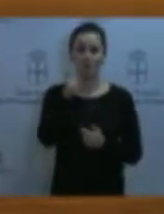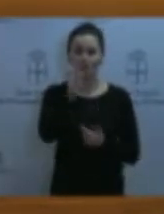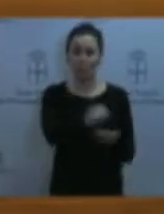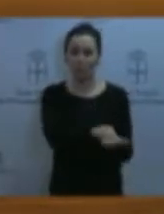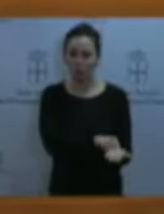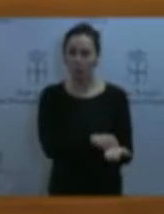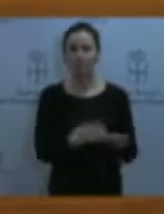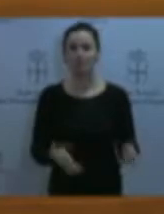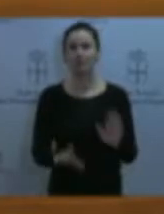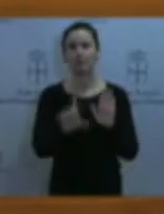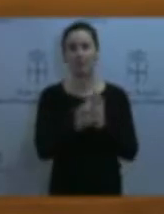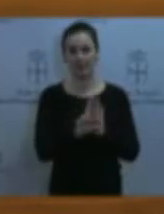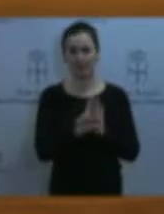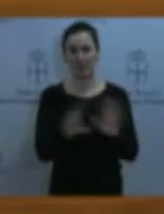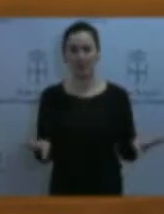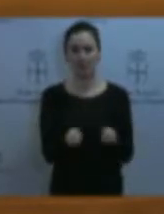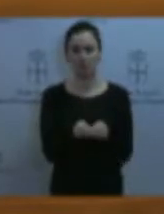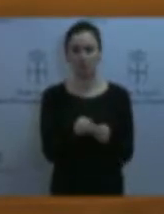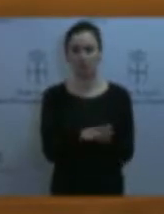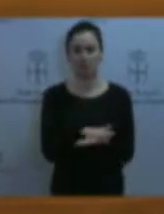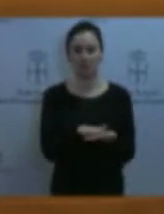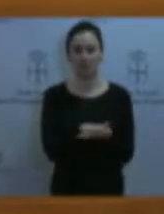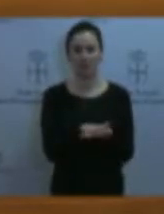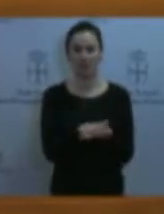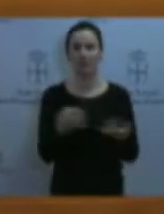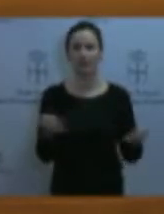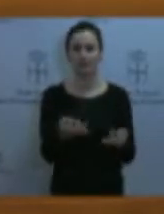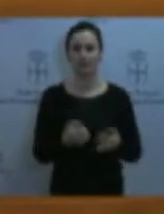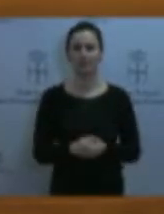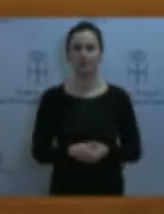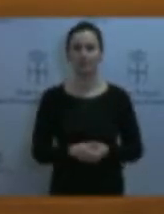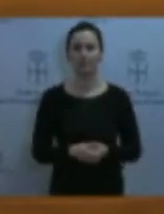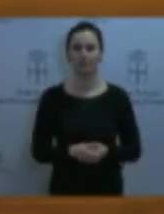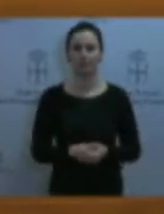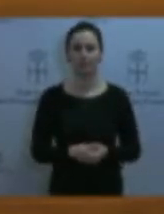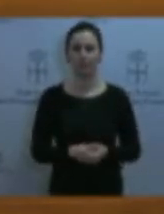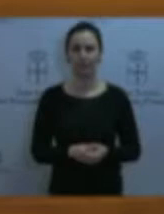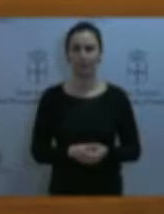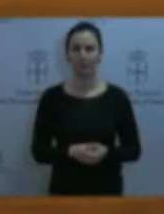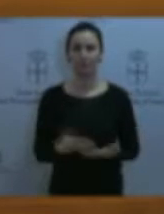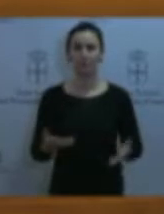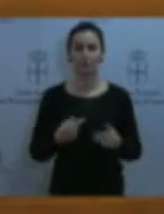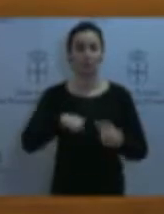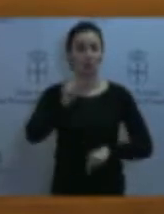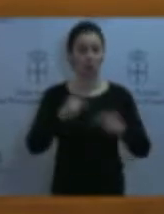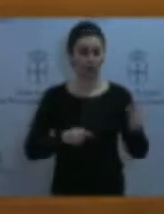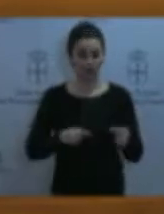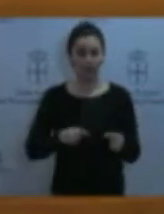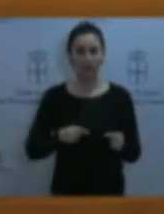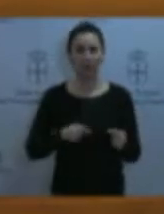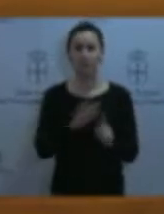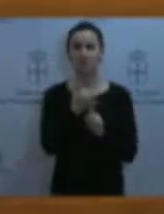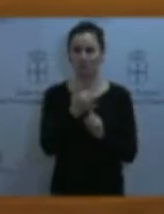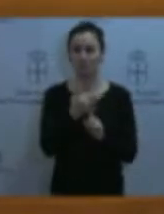que está organizada para corregir situaciones de vulnerabilidad para las mujeres de referencia.